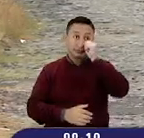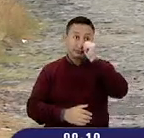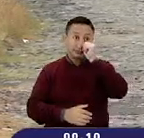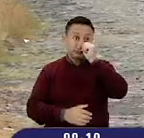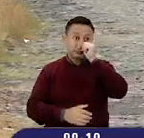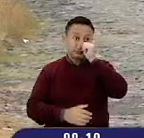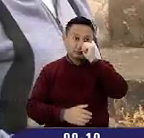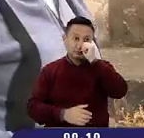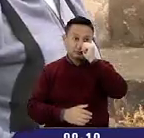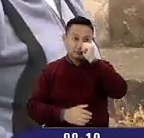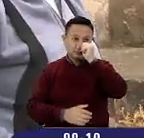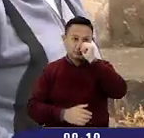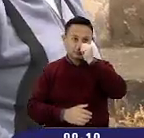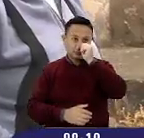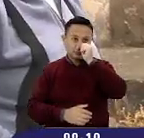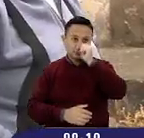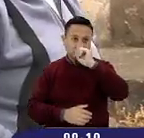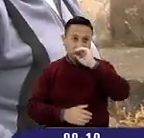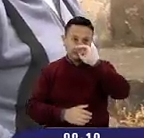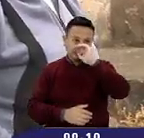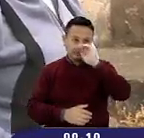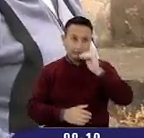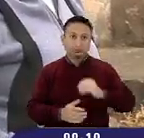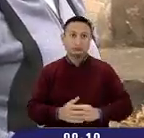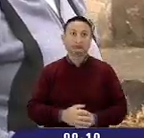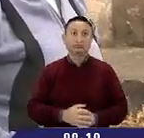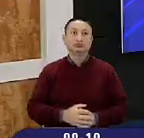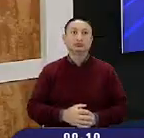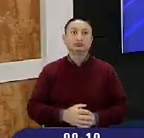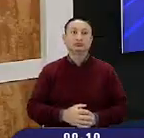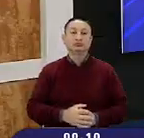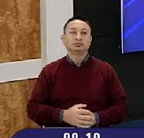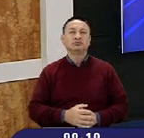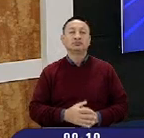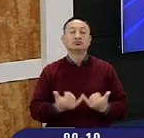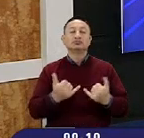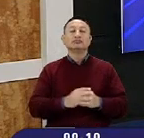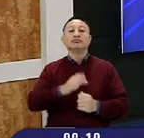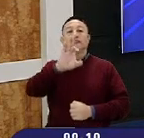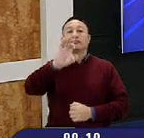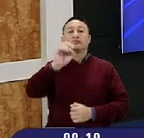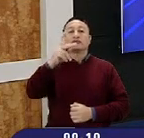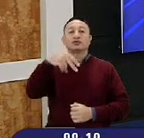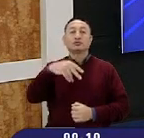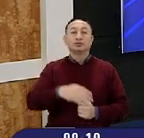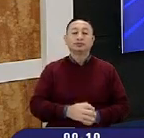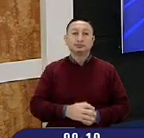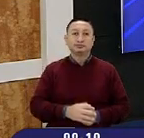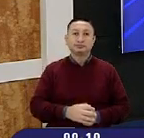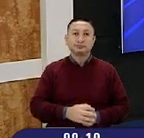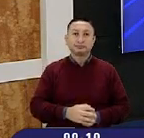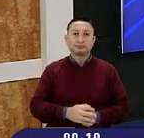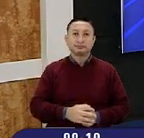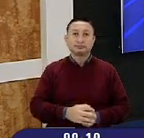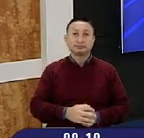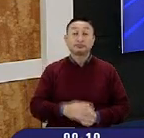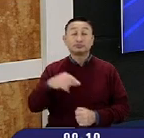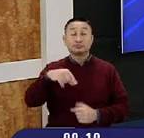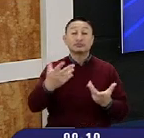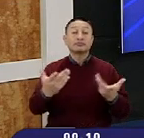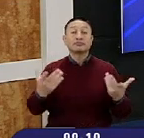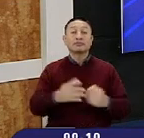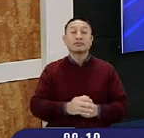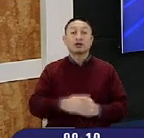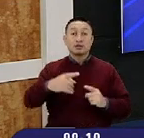condiciones. Informó Priscila Cadena. Vamos con Don Topo, la información a esta hora. Javier Rosero se encuentra en